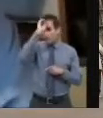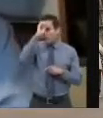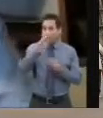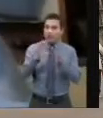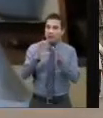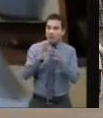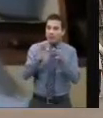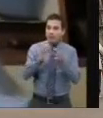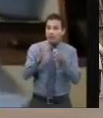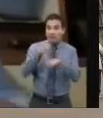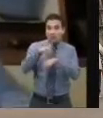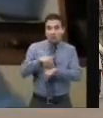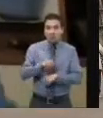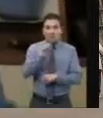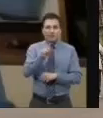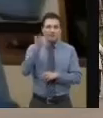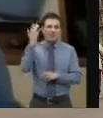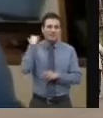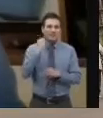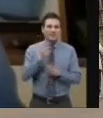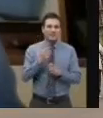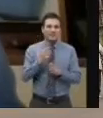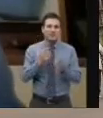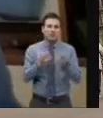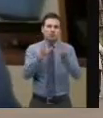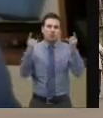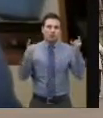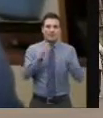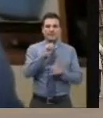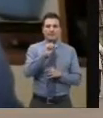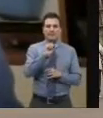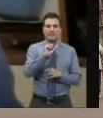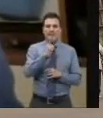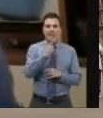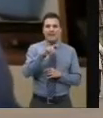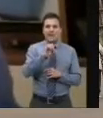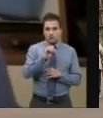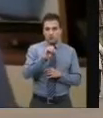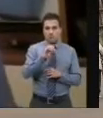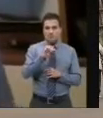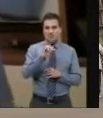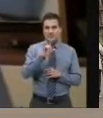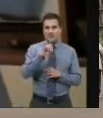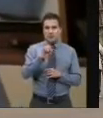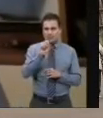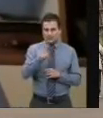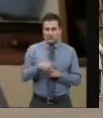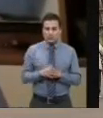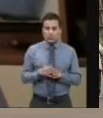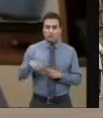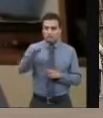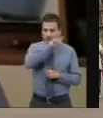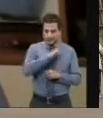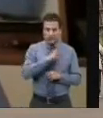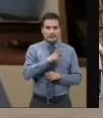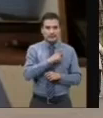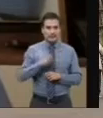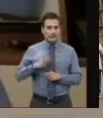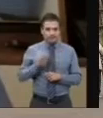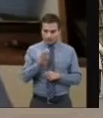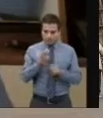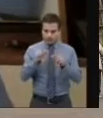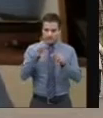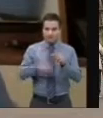el caso de Salgado Macedonio. Y esos son conductas que se tienen que erradicar de este Consejo General.